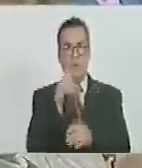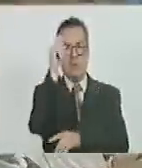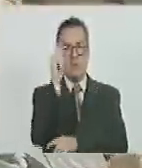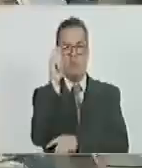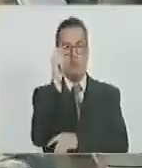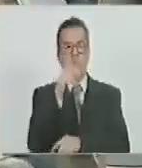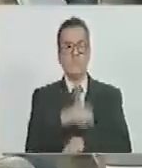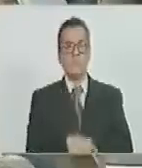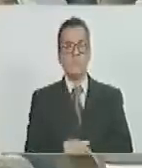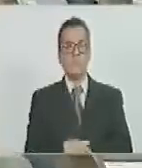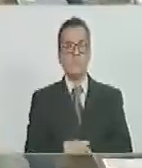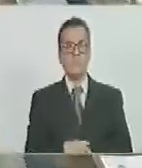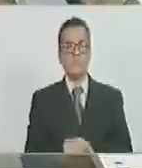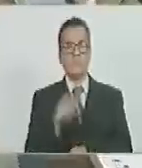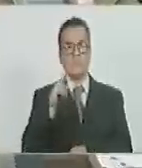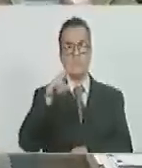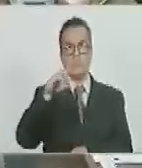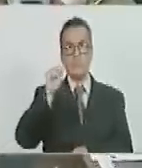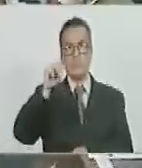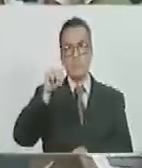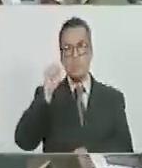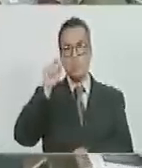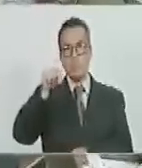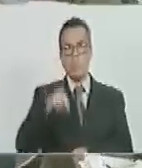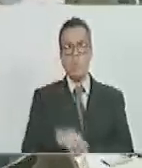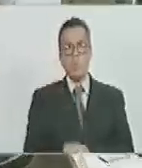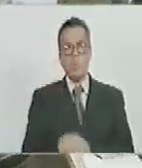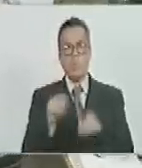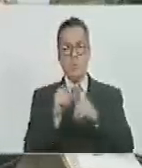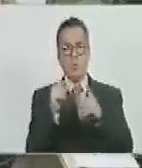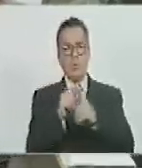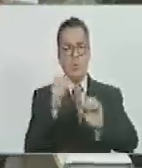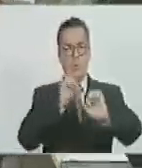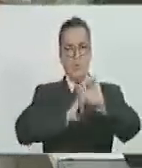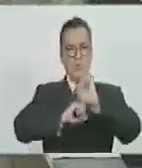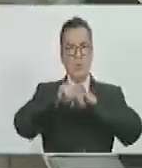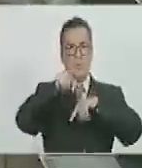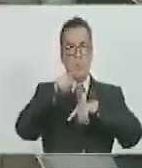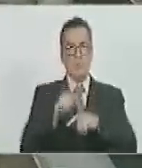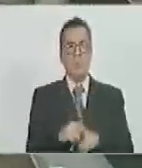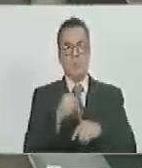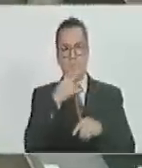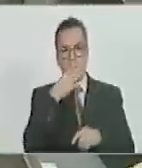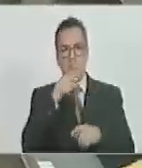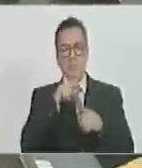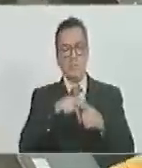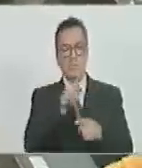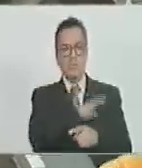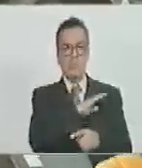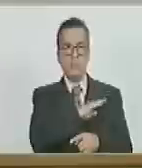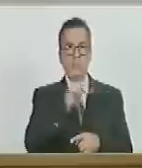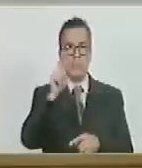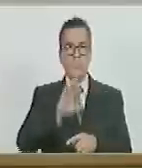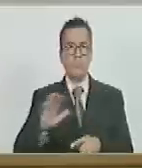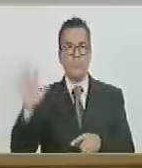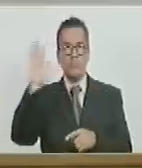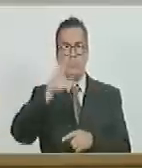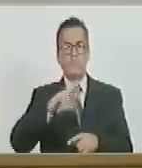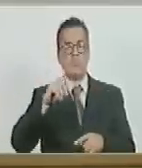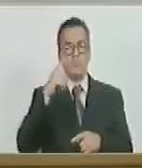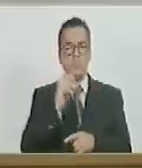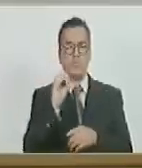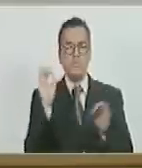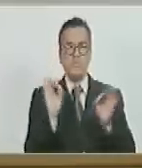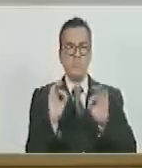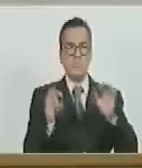gracias, diputado Ramón Lobo, por sus palabras en defensa de los bienes de la patria. ilegal e